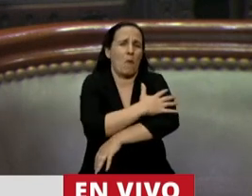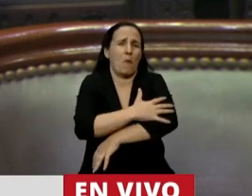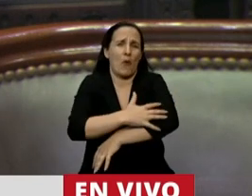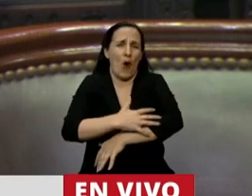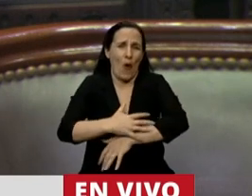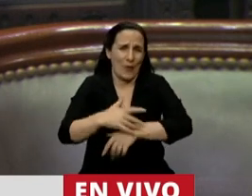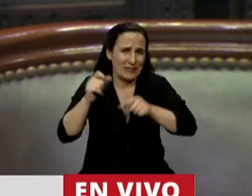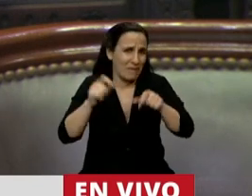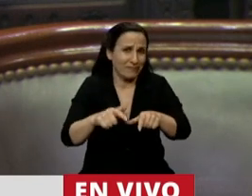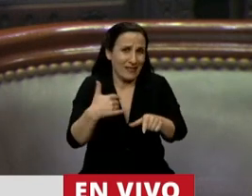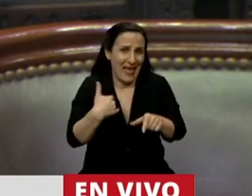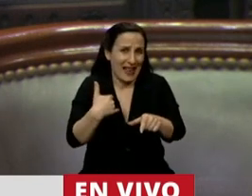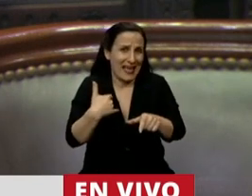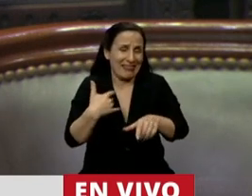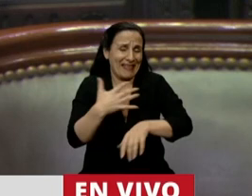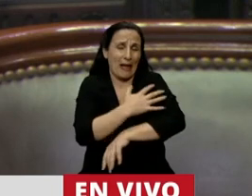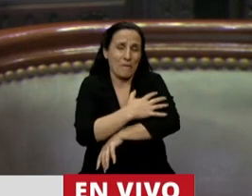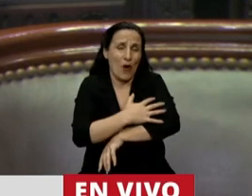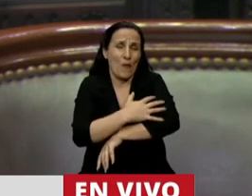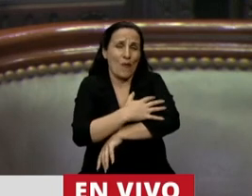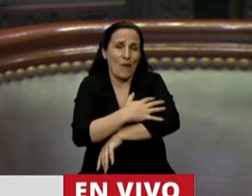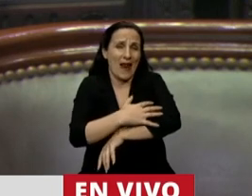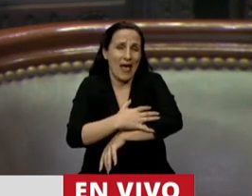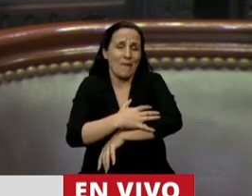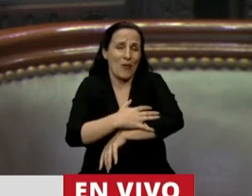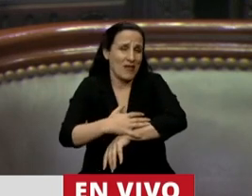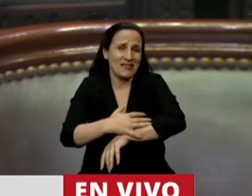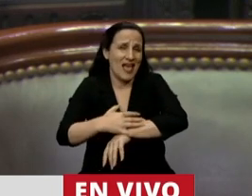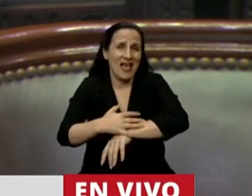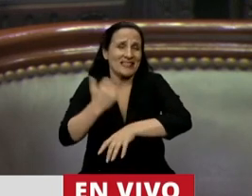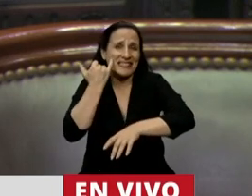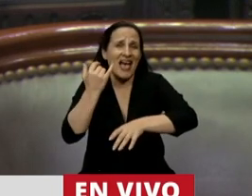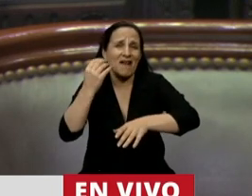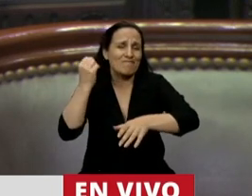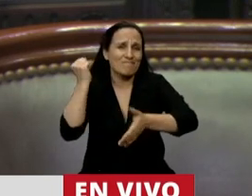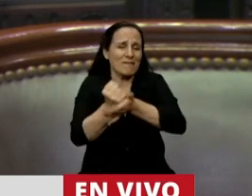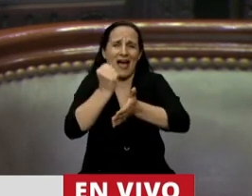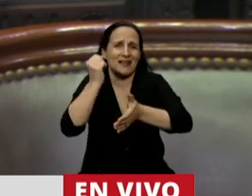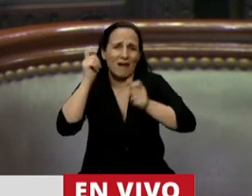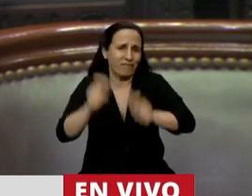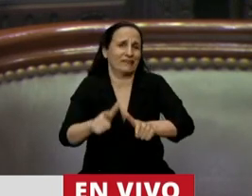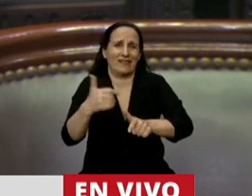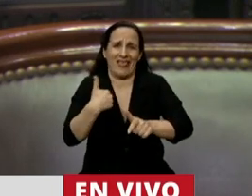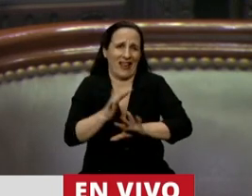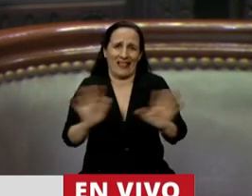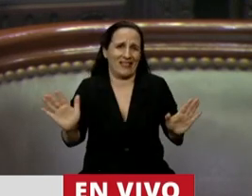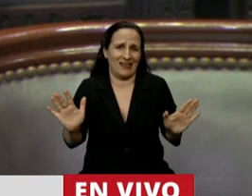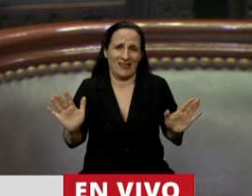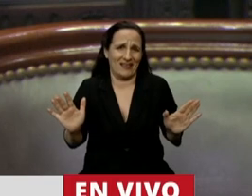viene convirtiendo en una pobreza estructural. Cifras